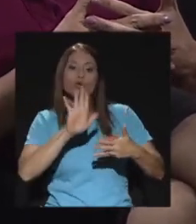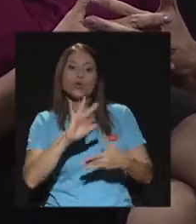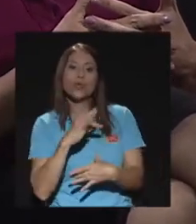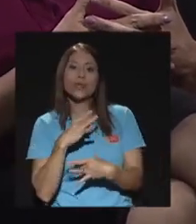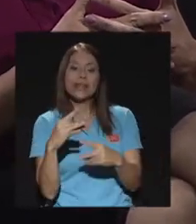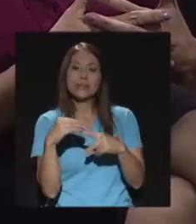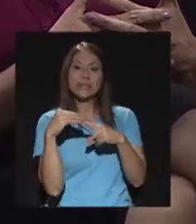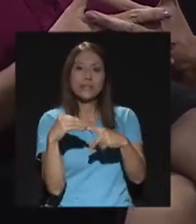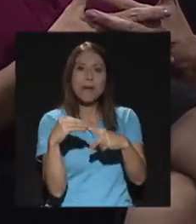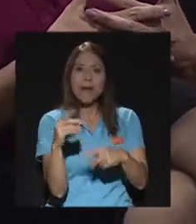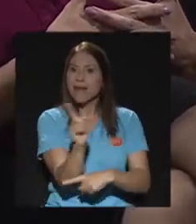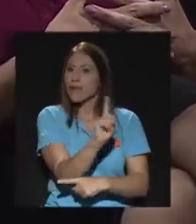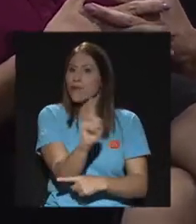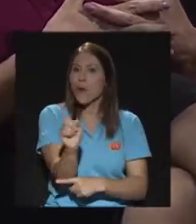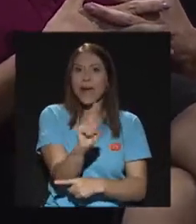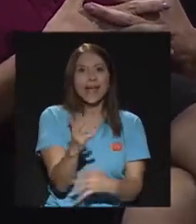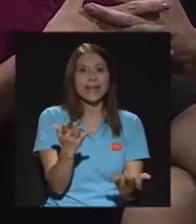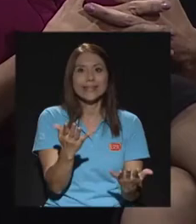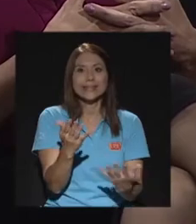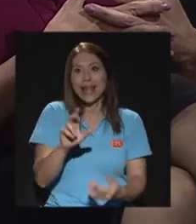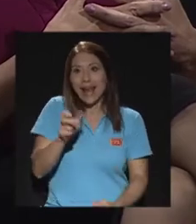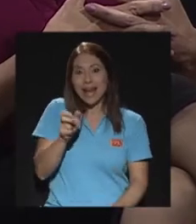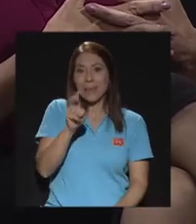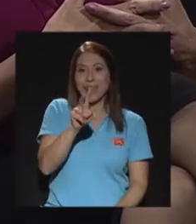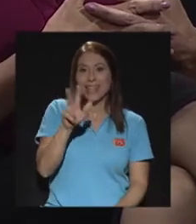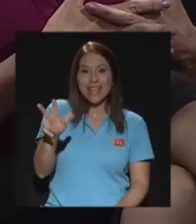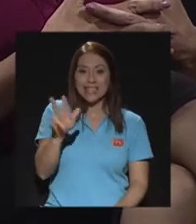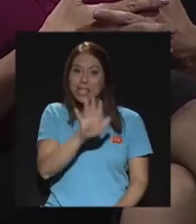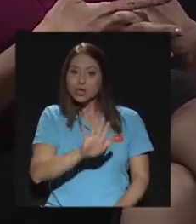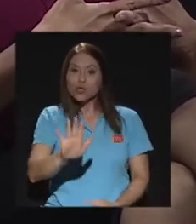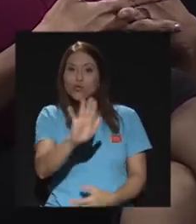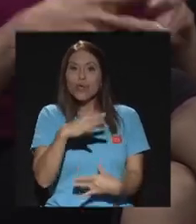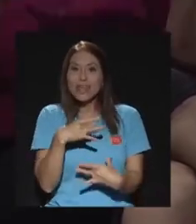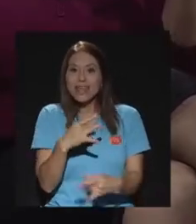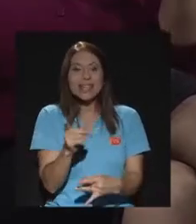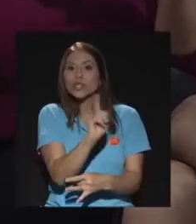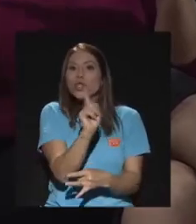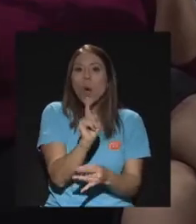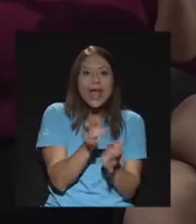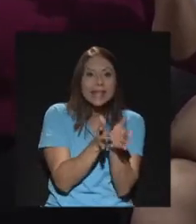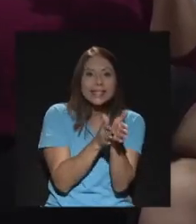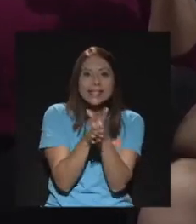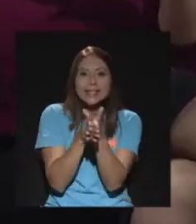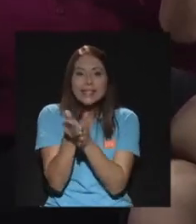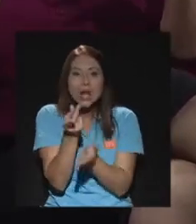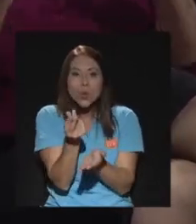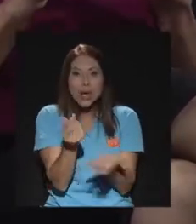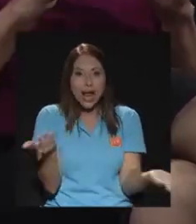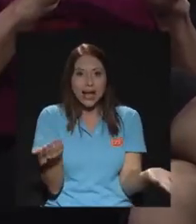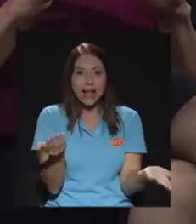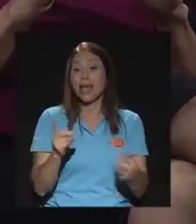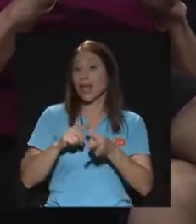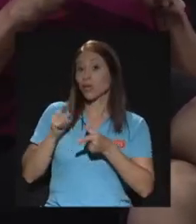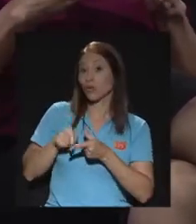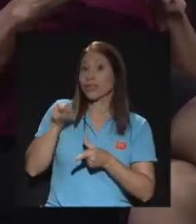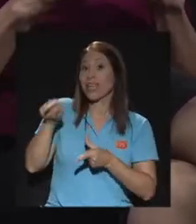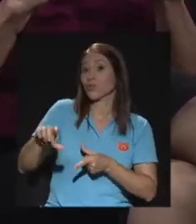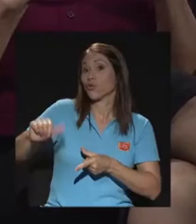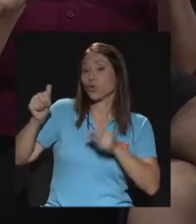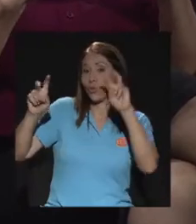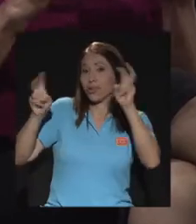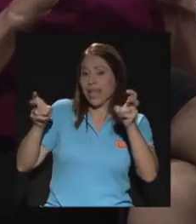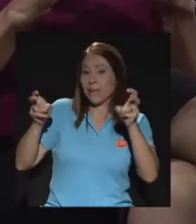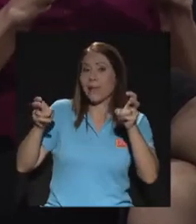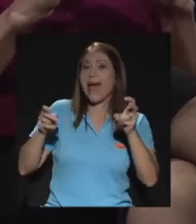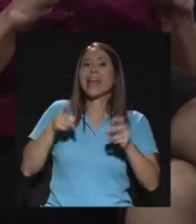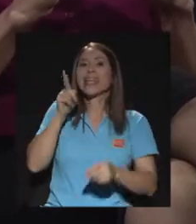principal no es el 23, no es el de lucrar. Entonces, bueno, por eso es que yo defiendo que este país es un país... Ahí vamos a otro tema que me parece que hay también